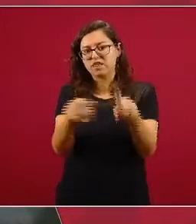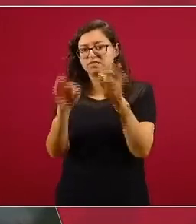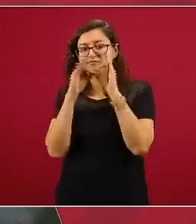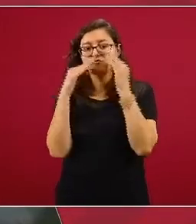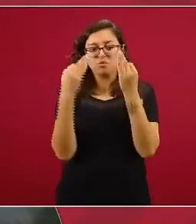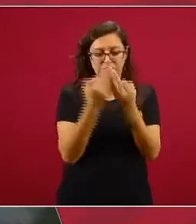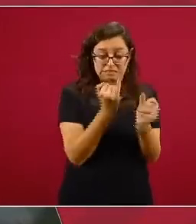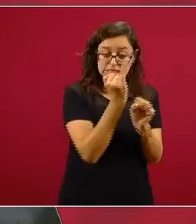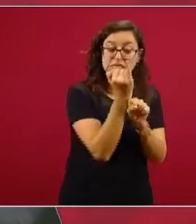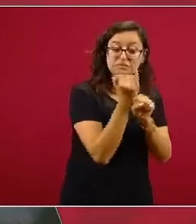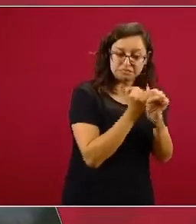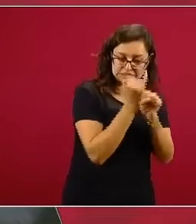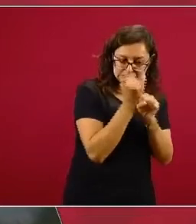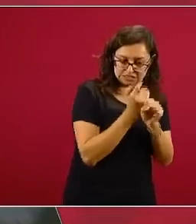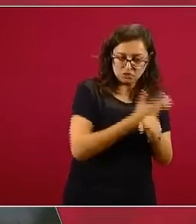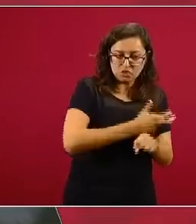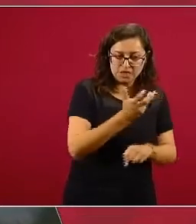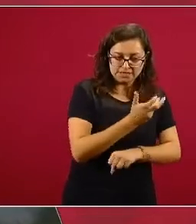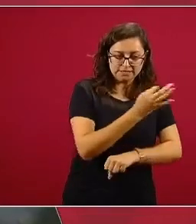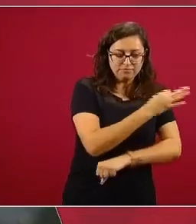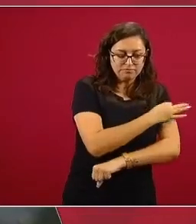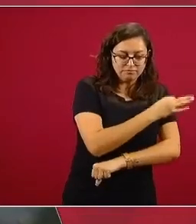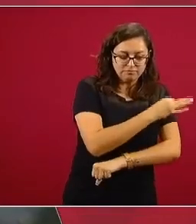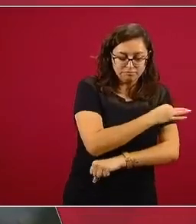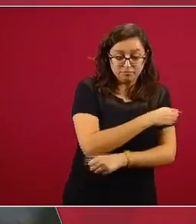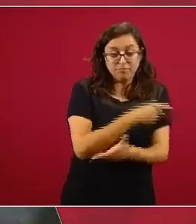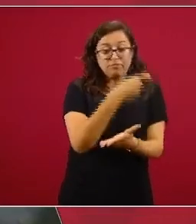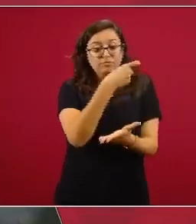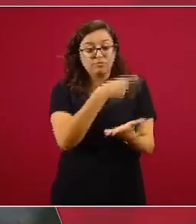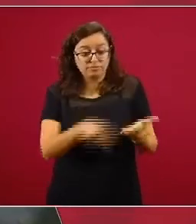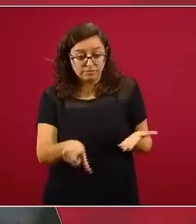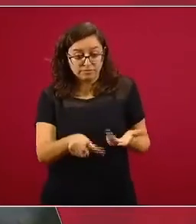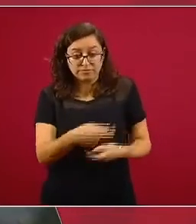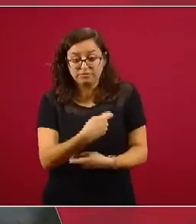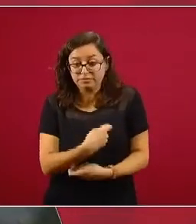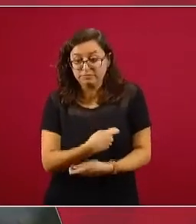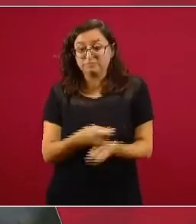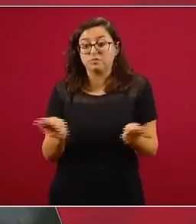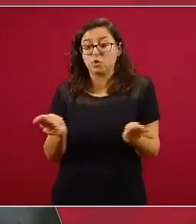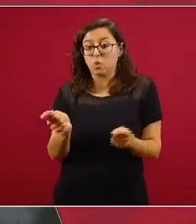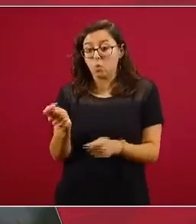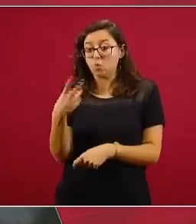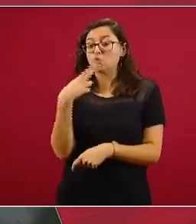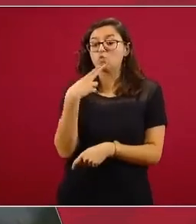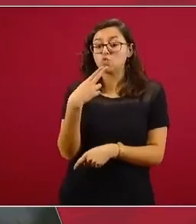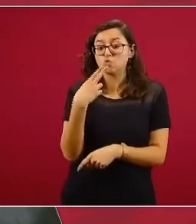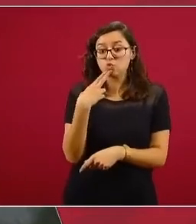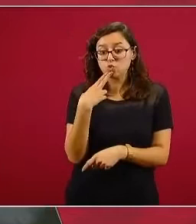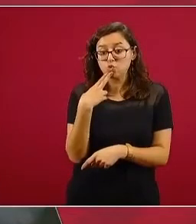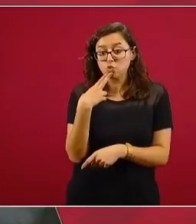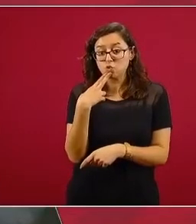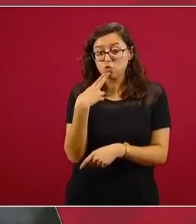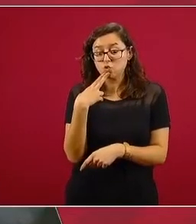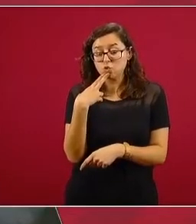y el desarrollo, el acceso, la adquisición, el uso,